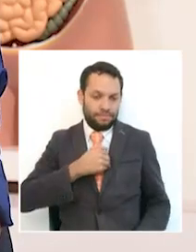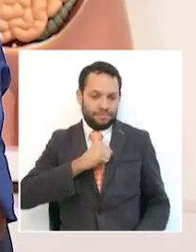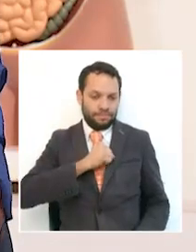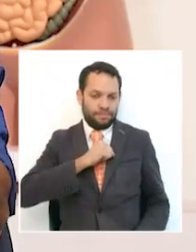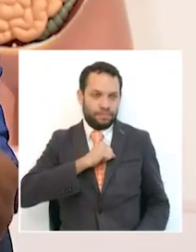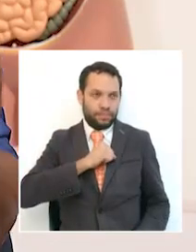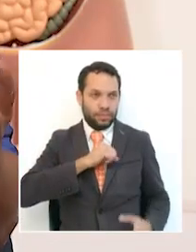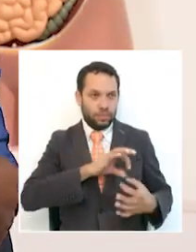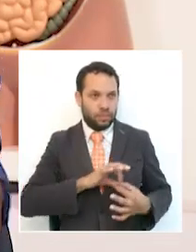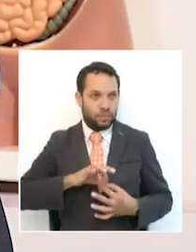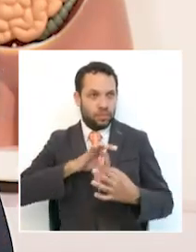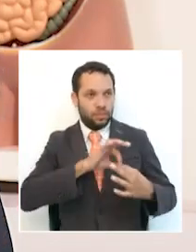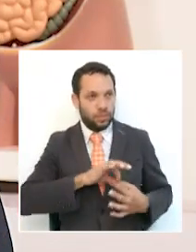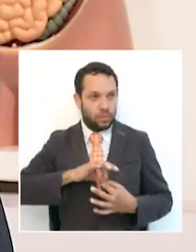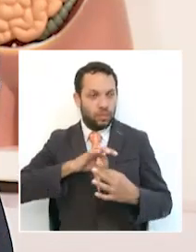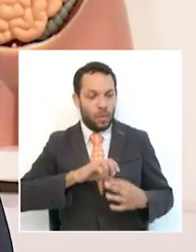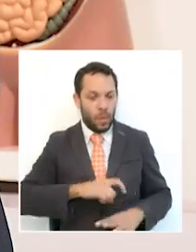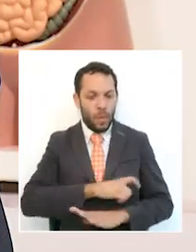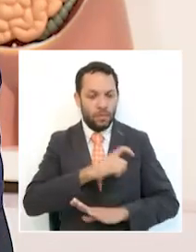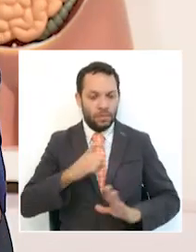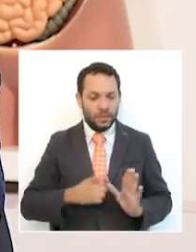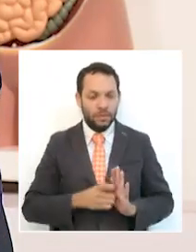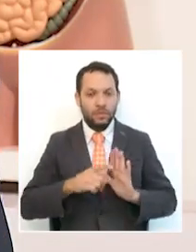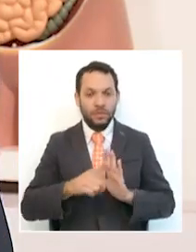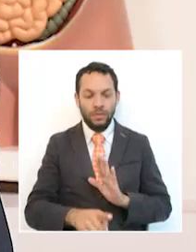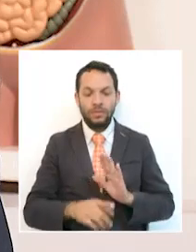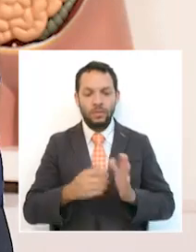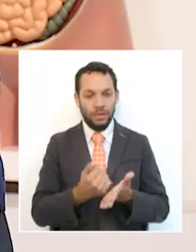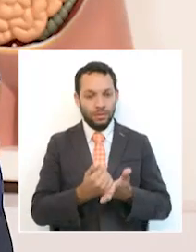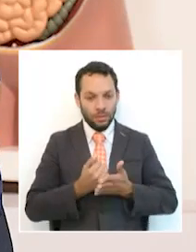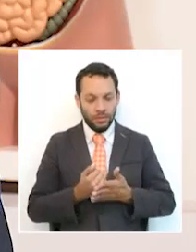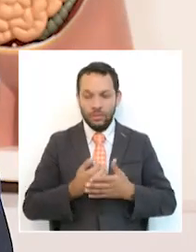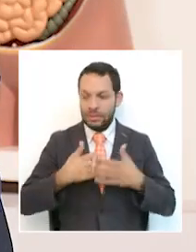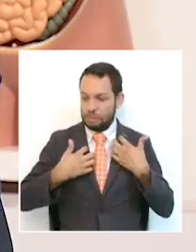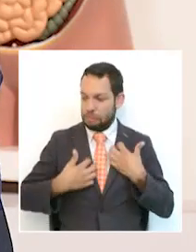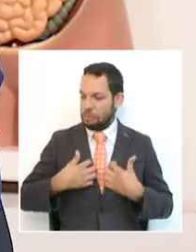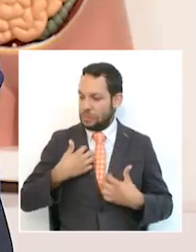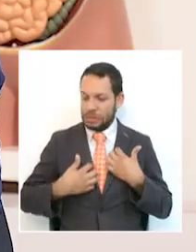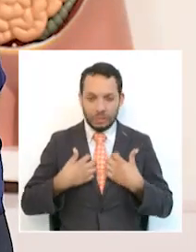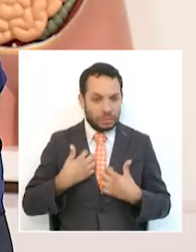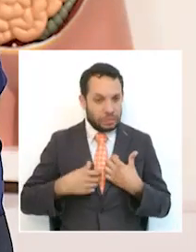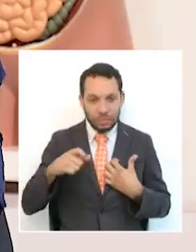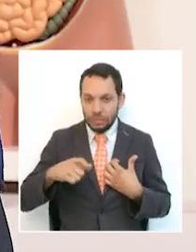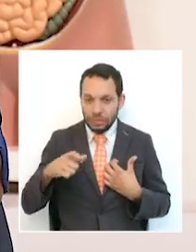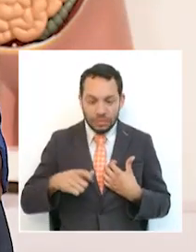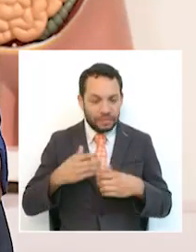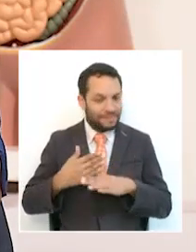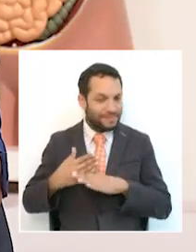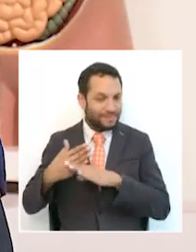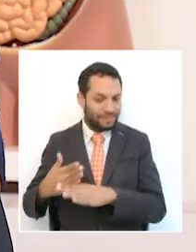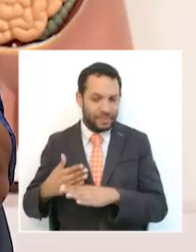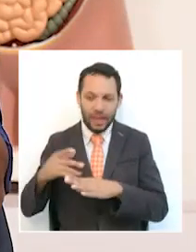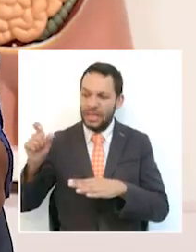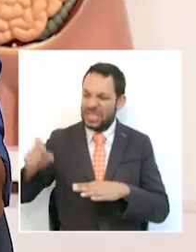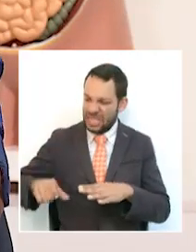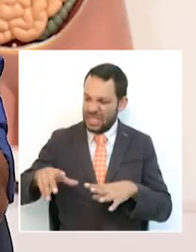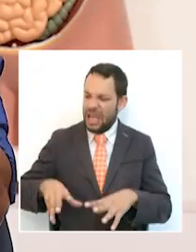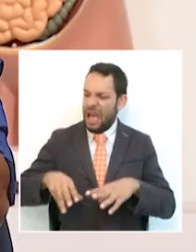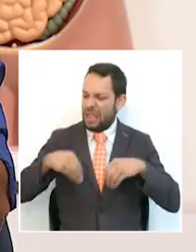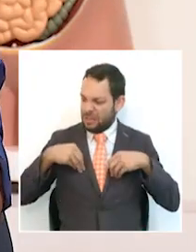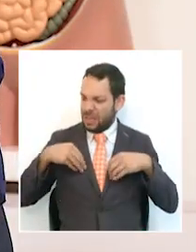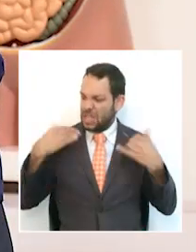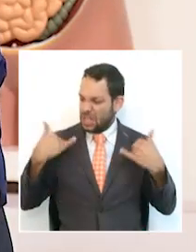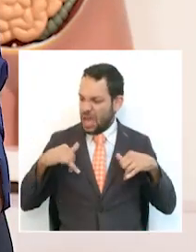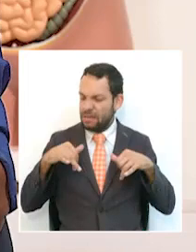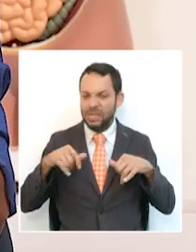no tengamos tanto miedo como se se trabaja el miedo aceptándolo ya no hay dos problemas se acepta el miedo y ya es